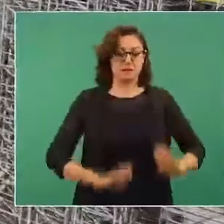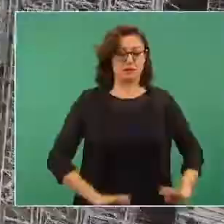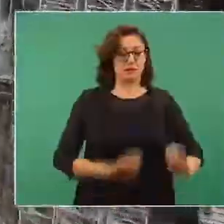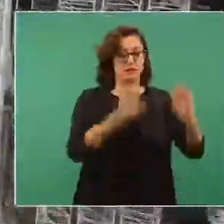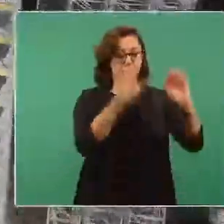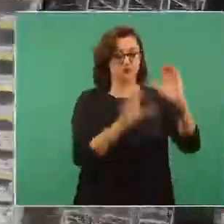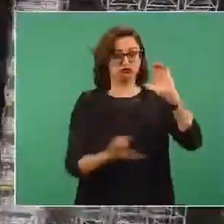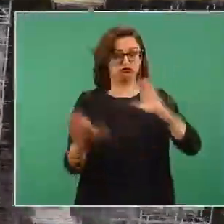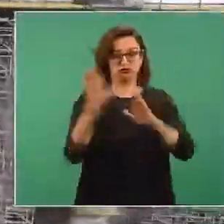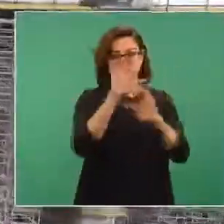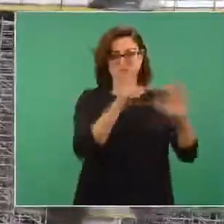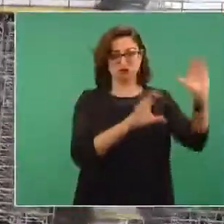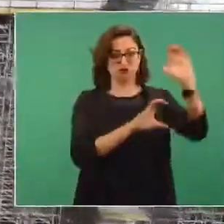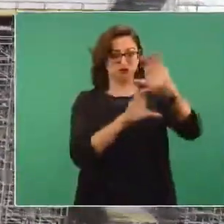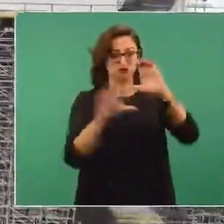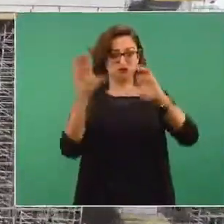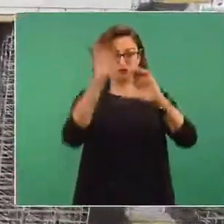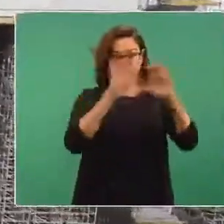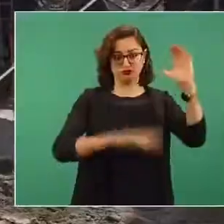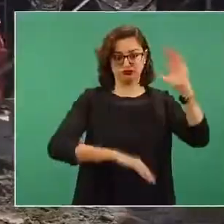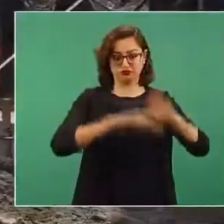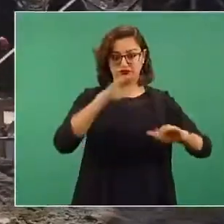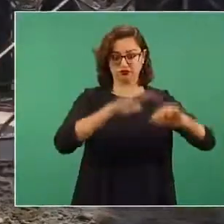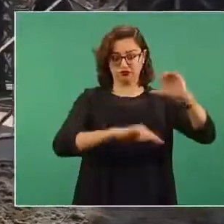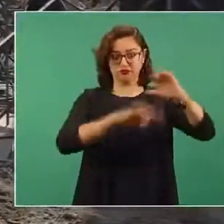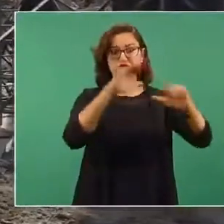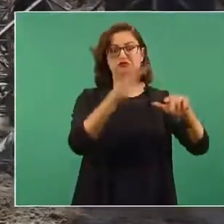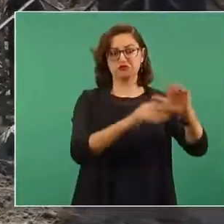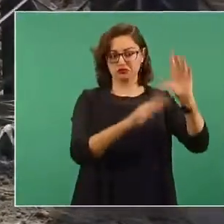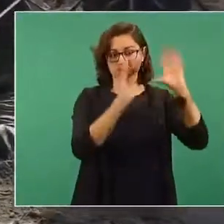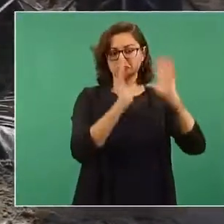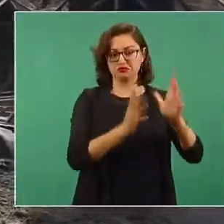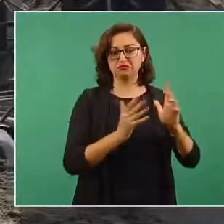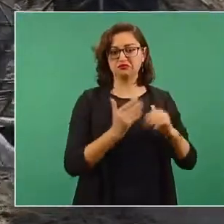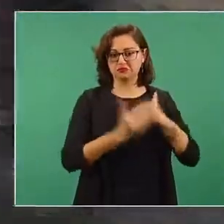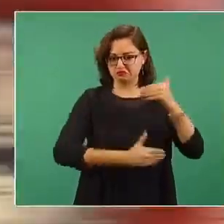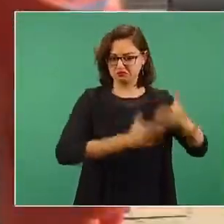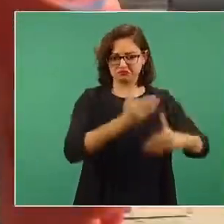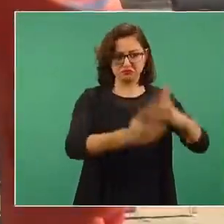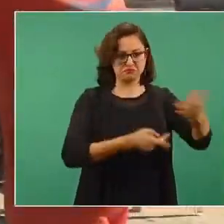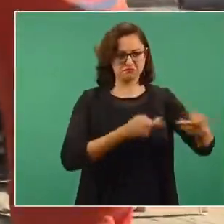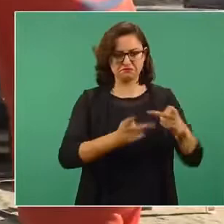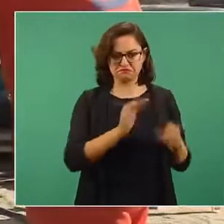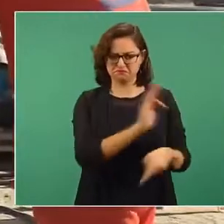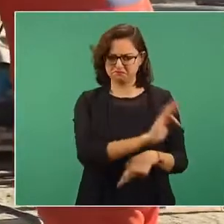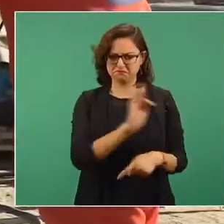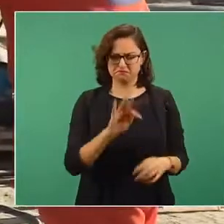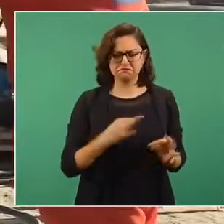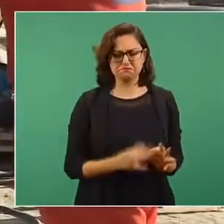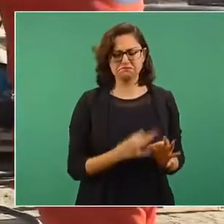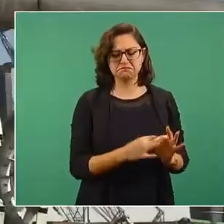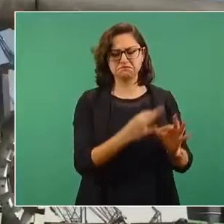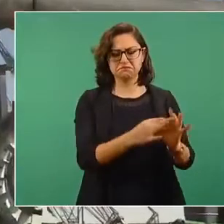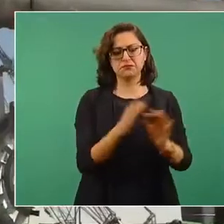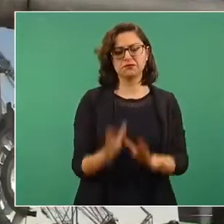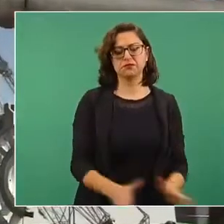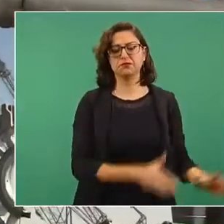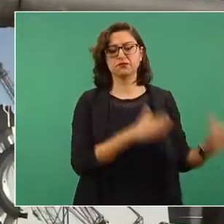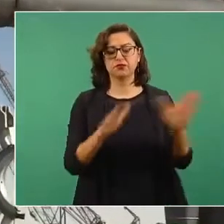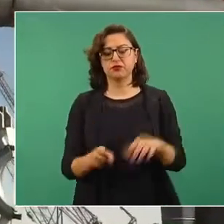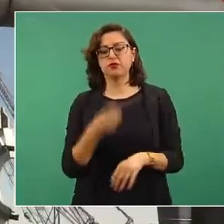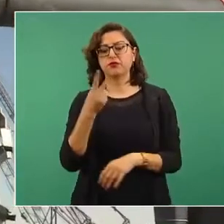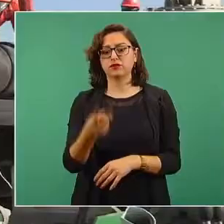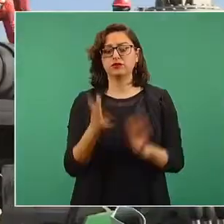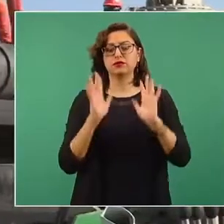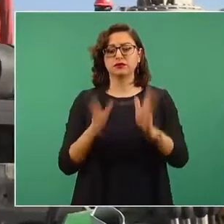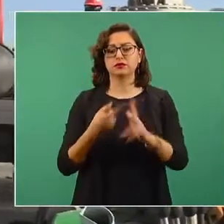2 y 3 de las superestructuras de los tambores de coque continúan en desarrollo conforme al programa. En las plantas químicas del paquete 2, realizan trabajos